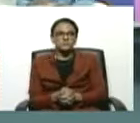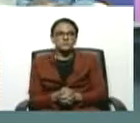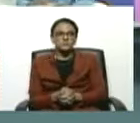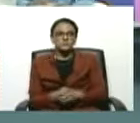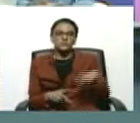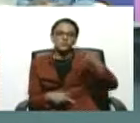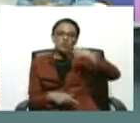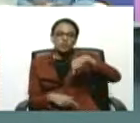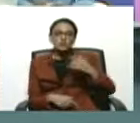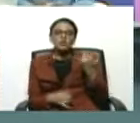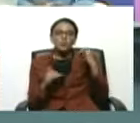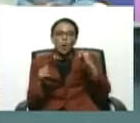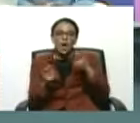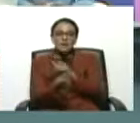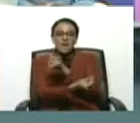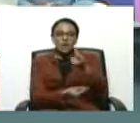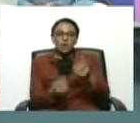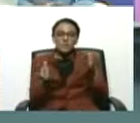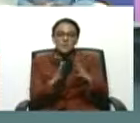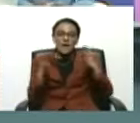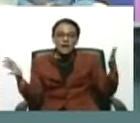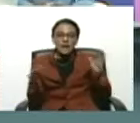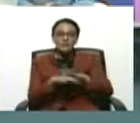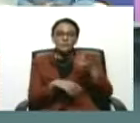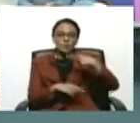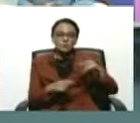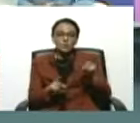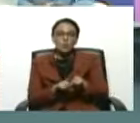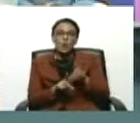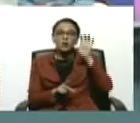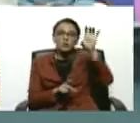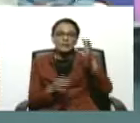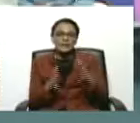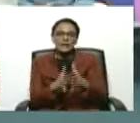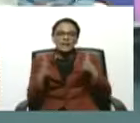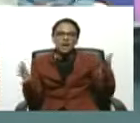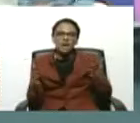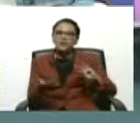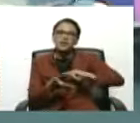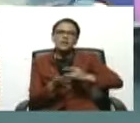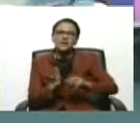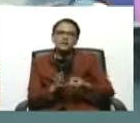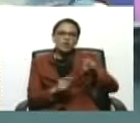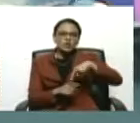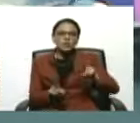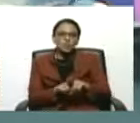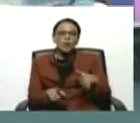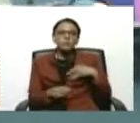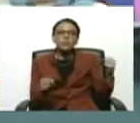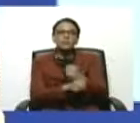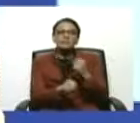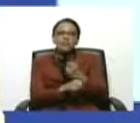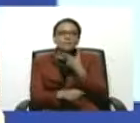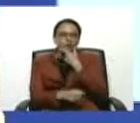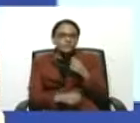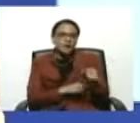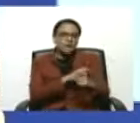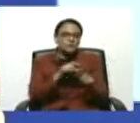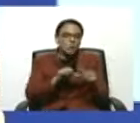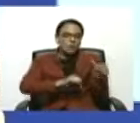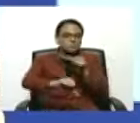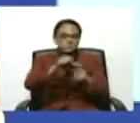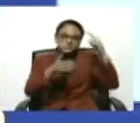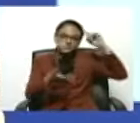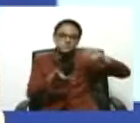tenemos una economía grande con una gran población y esto significó ventajas con una economía